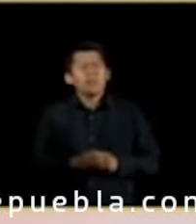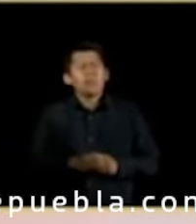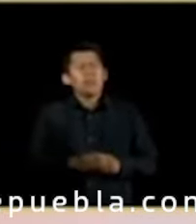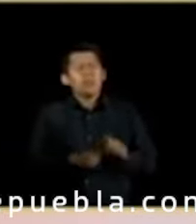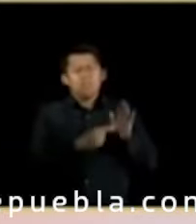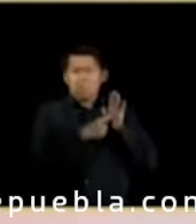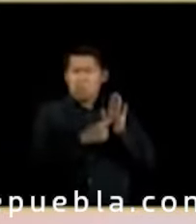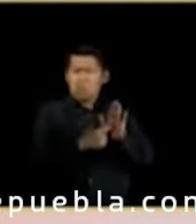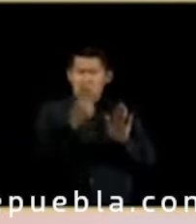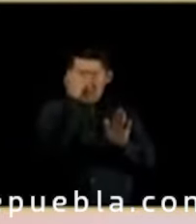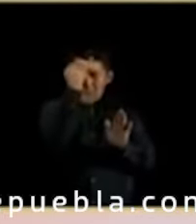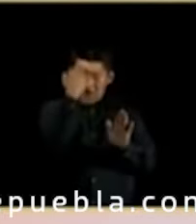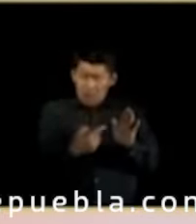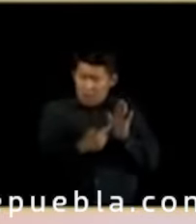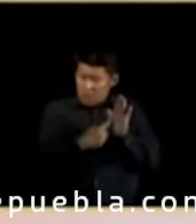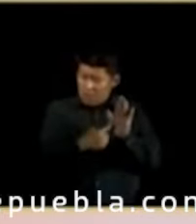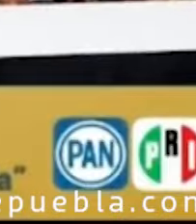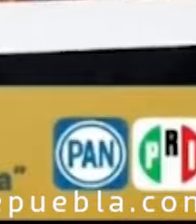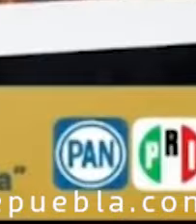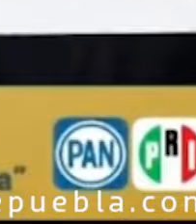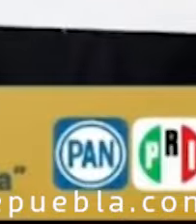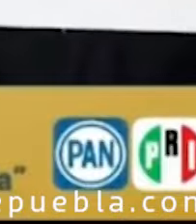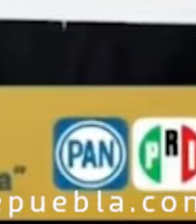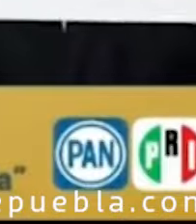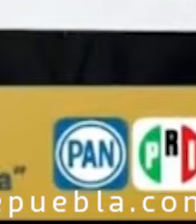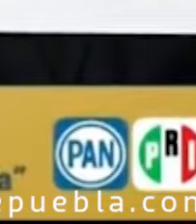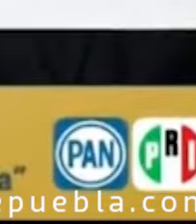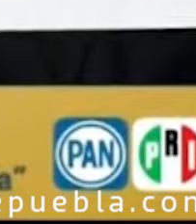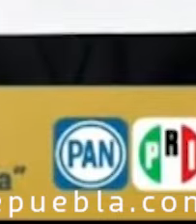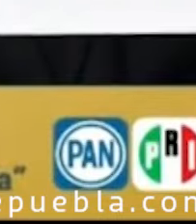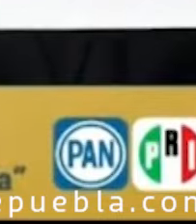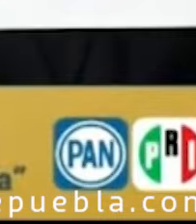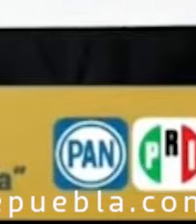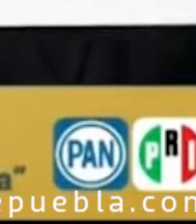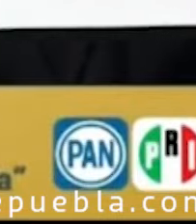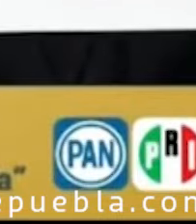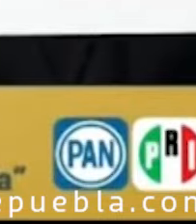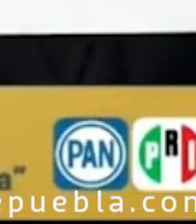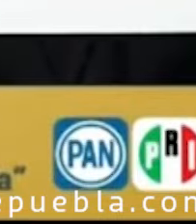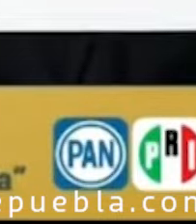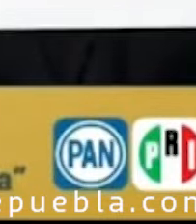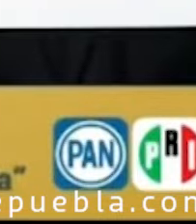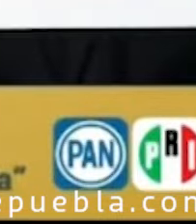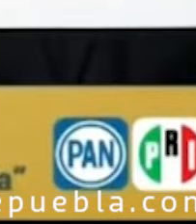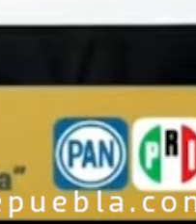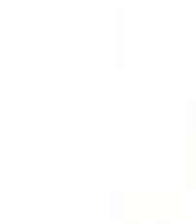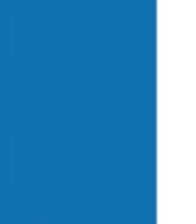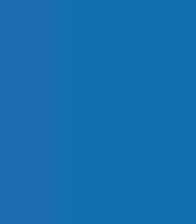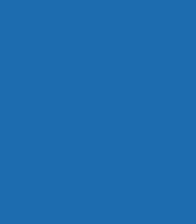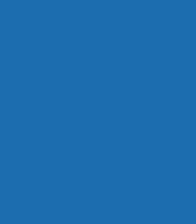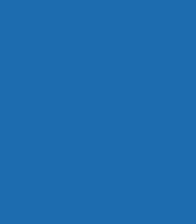de centrarse en las propuestas. Organización Editorial Mexicana, El Sol de Puebla.